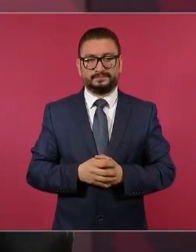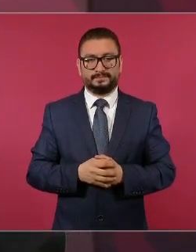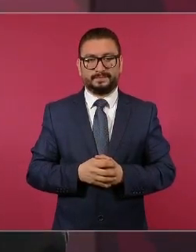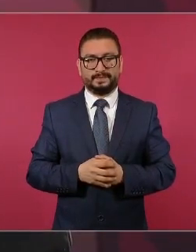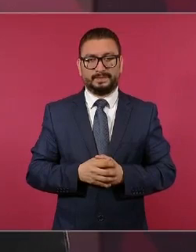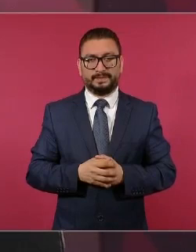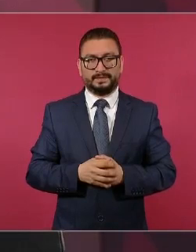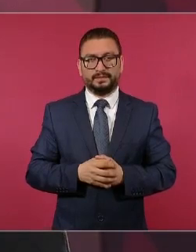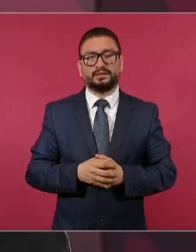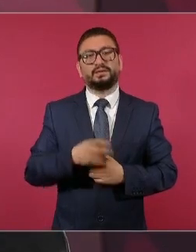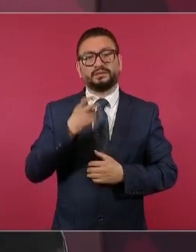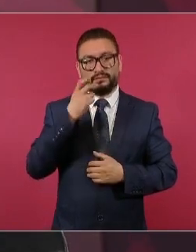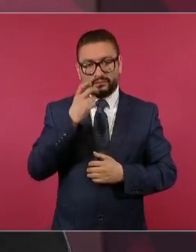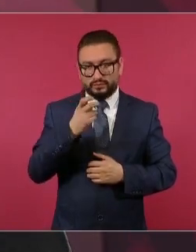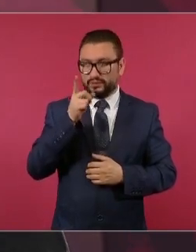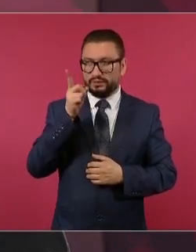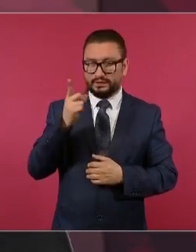De ahí fue donde se equivocó,